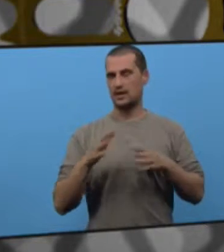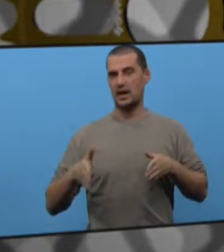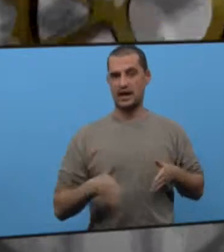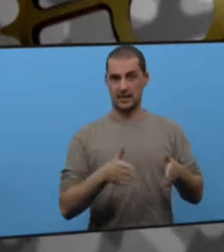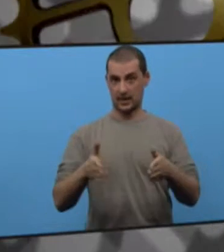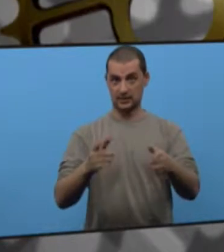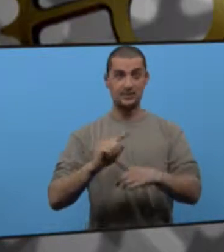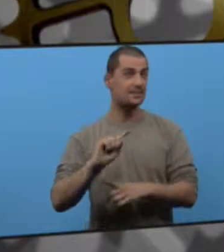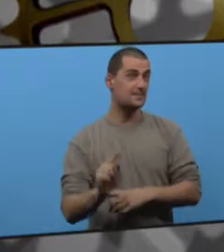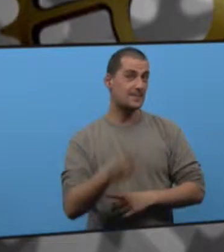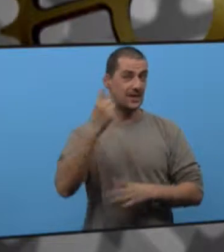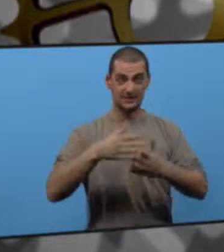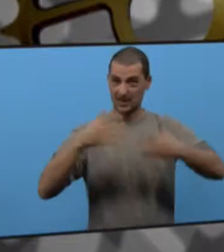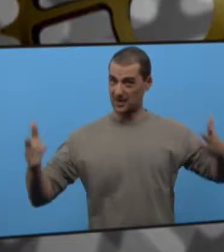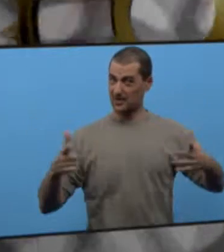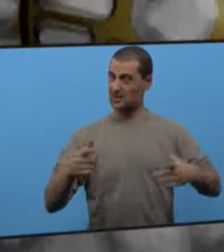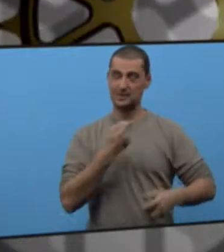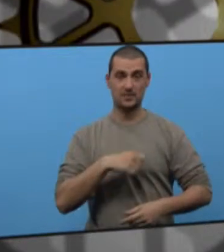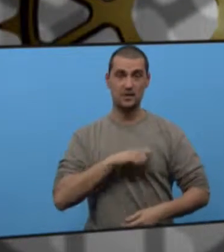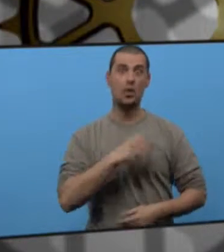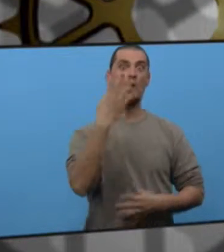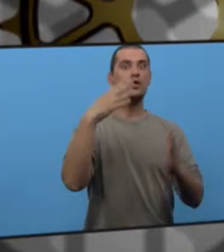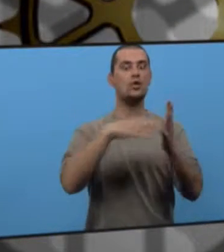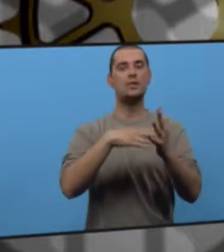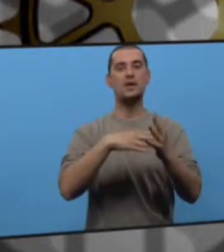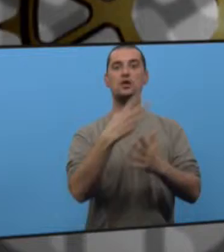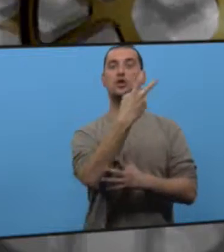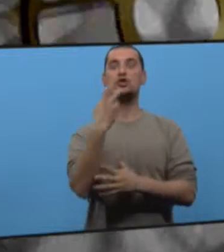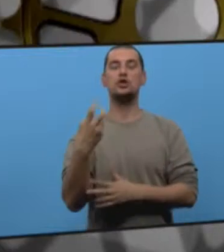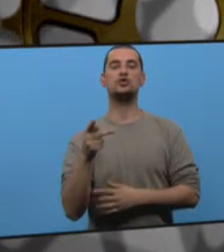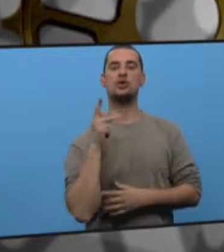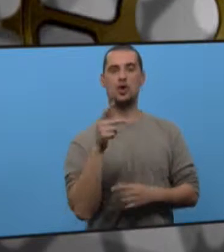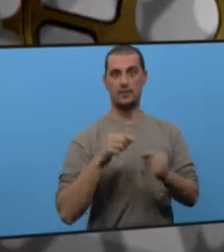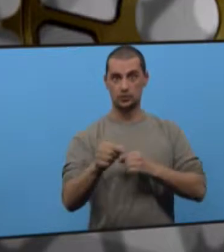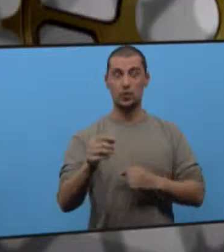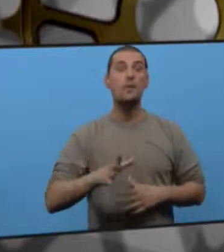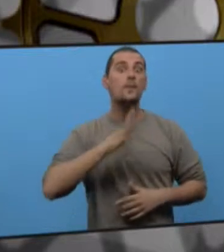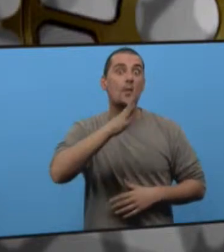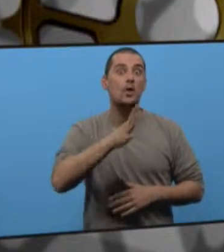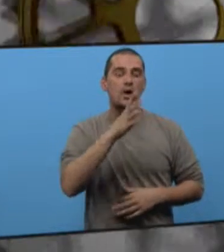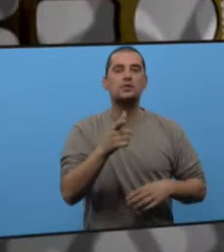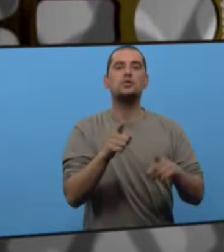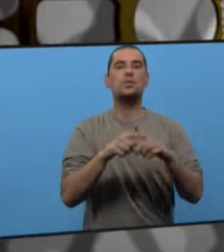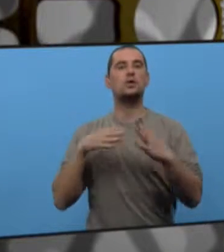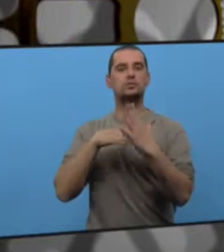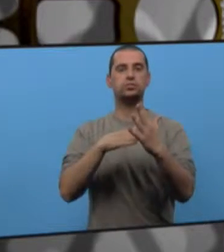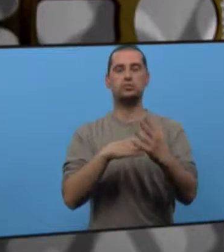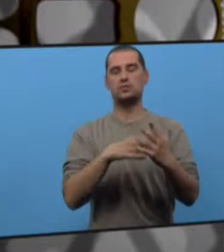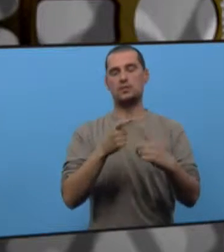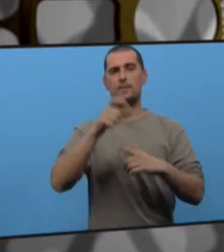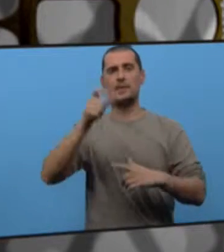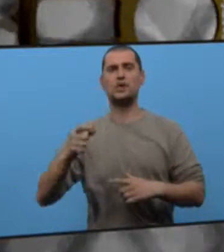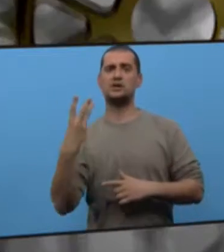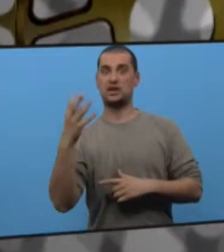a máis extensa de España, con 4.200 kilómetros. Para elo despregou un dispositivo de preto de 30 operarios e